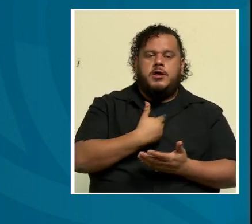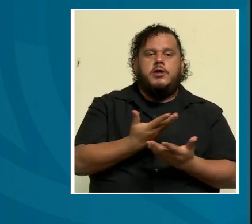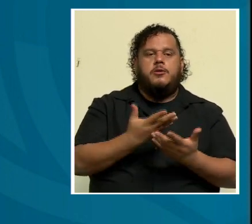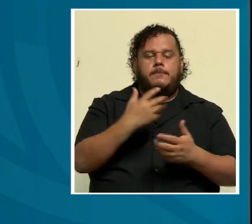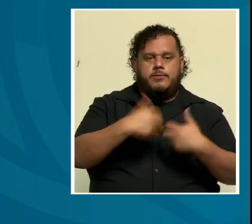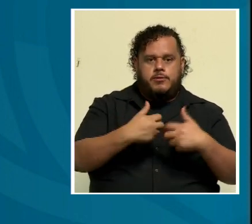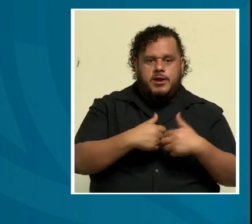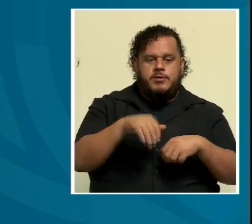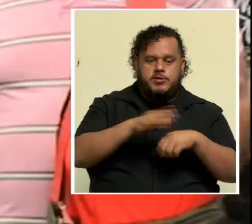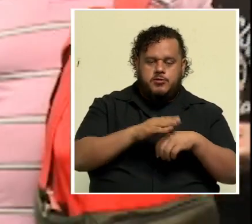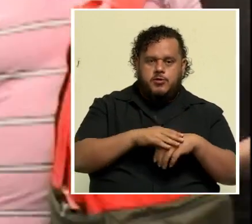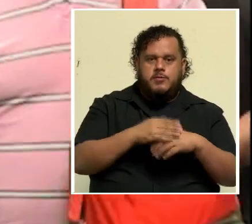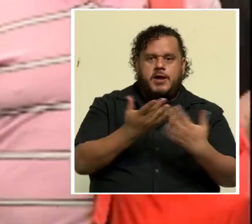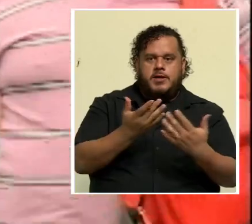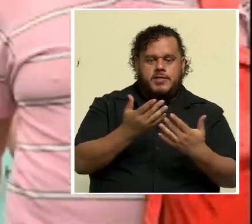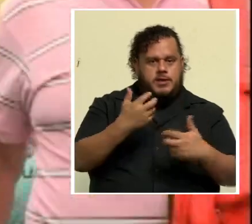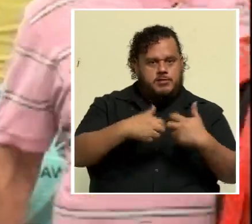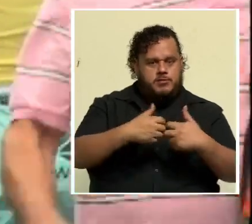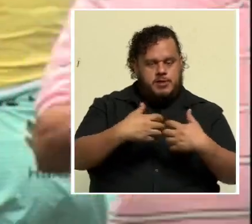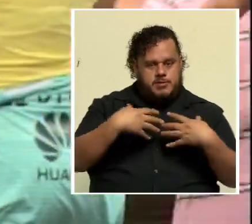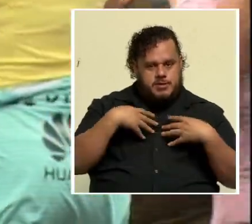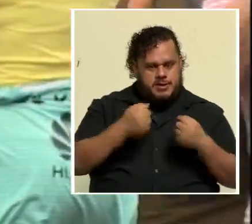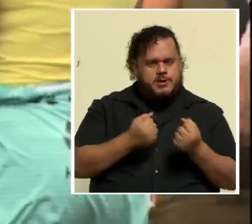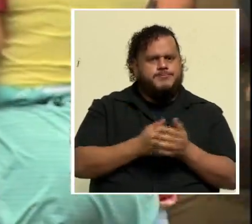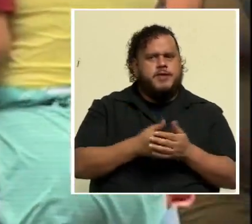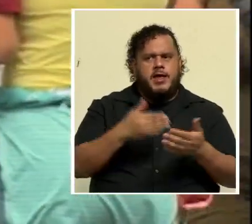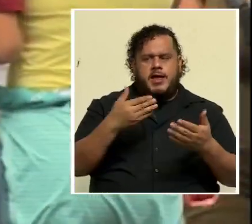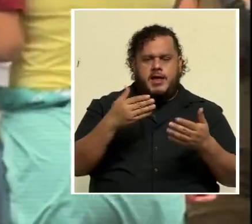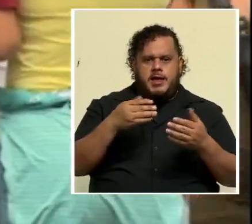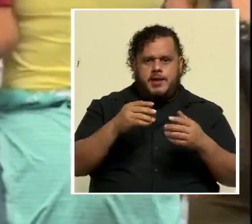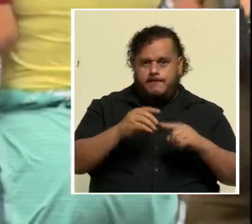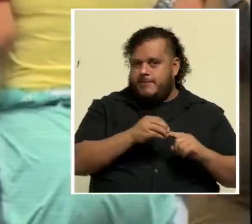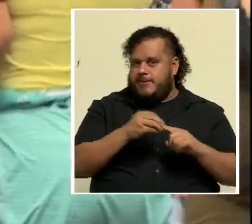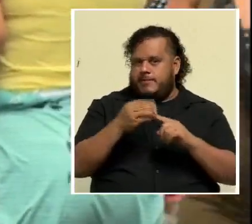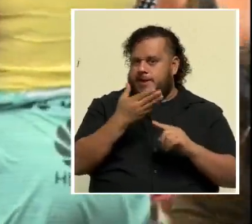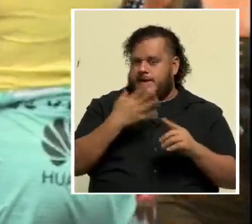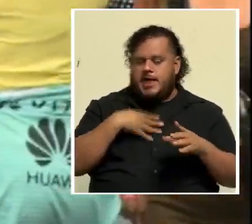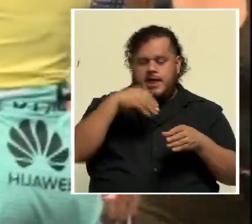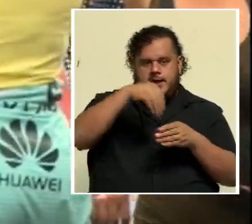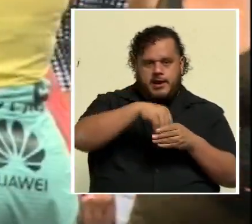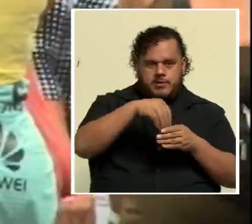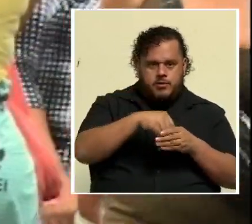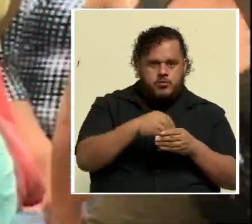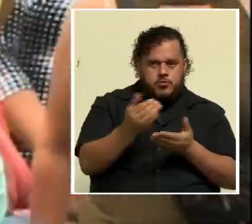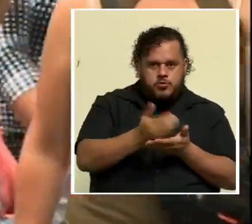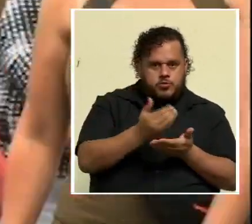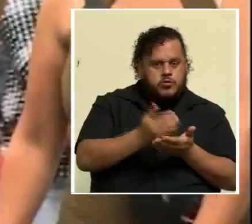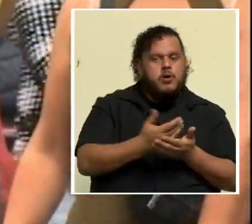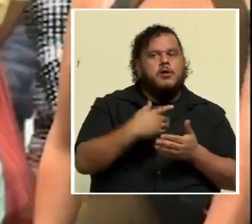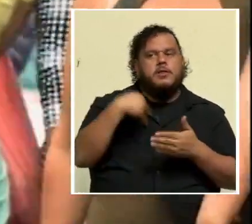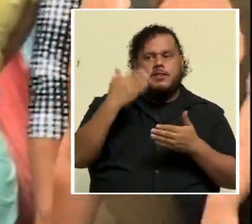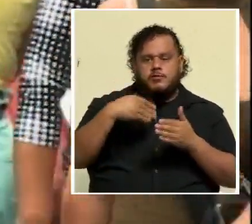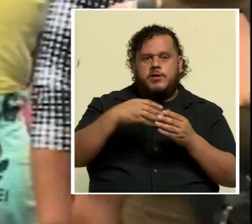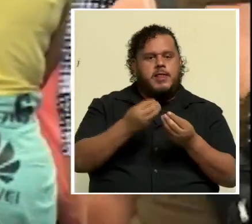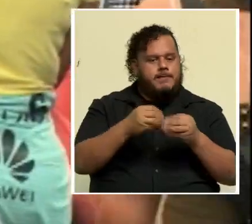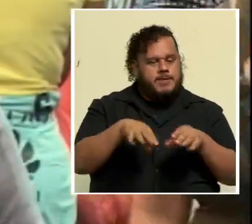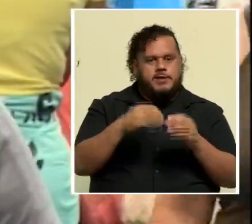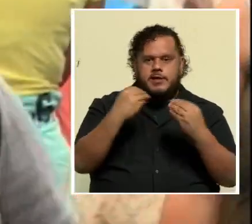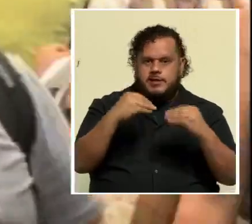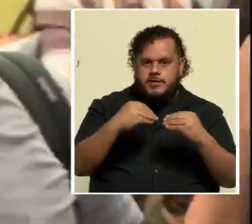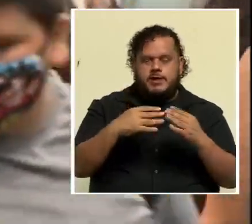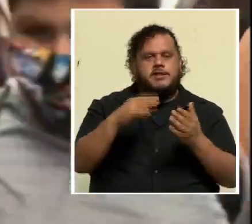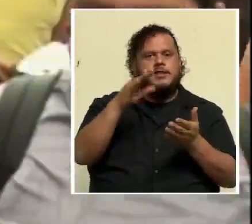crisis sanitaria. La principal repercusión fue la reducción de ingresos, seguido por la baja en las ventas, disminución de las jornadas